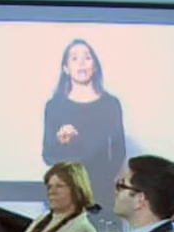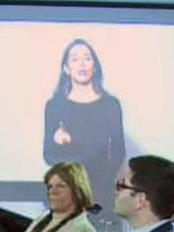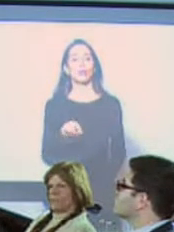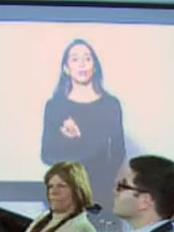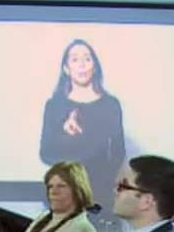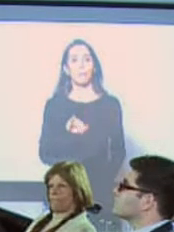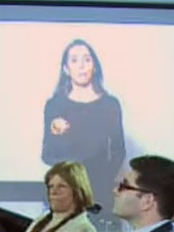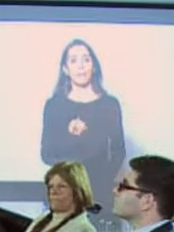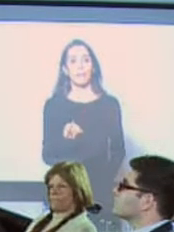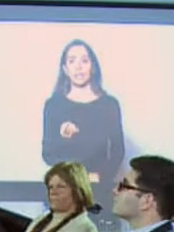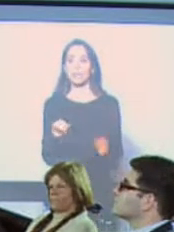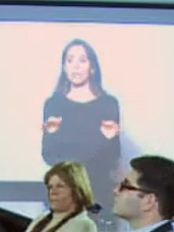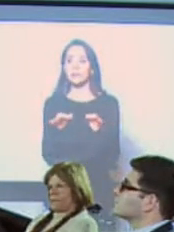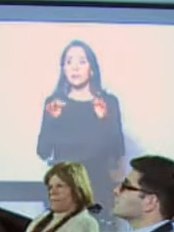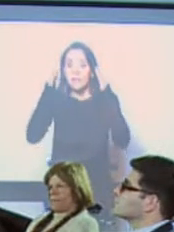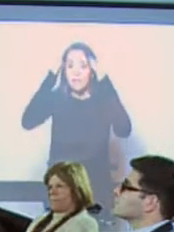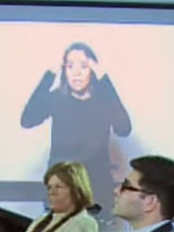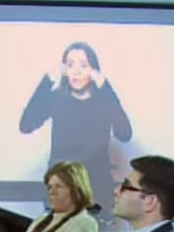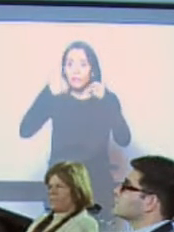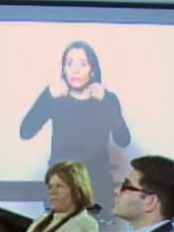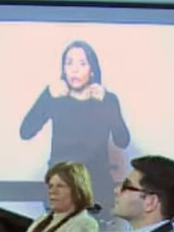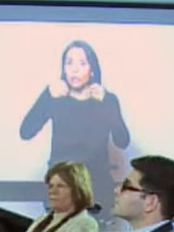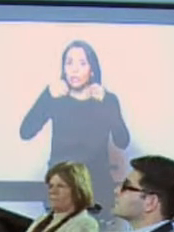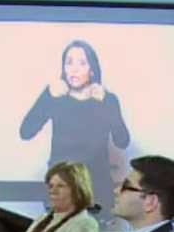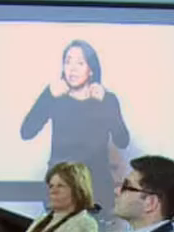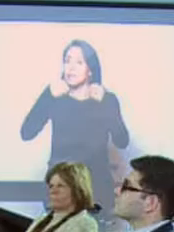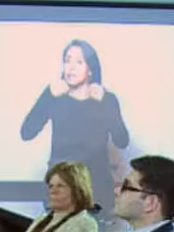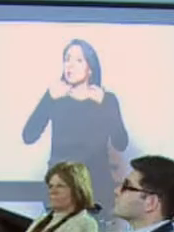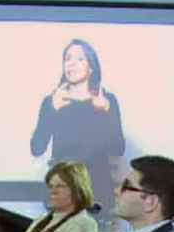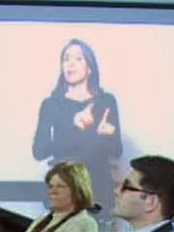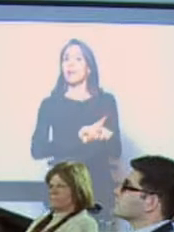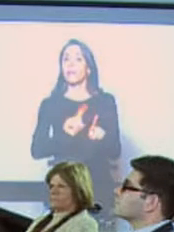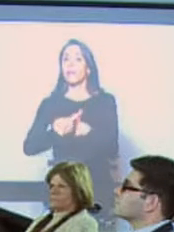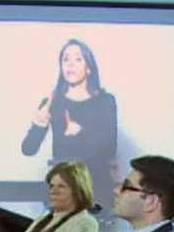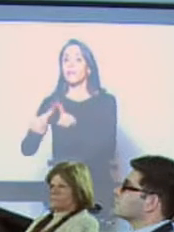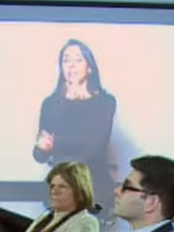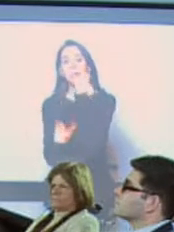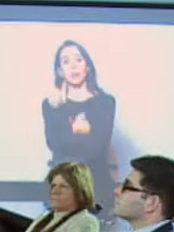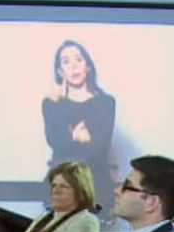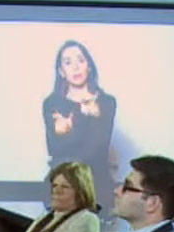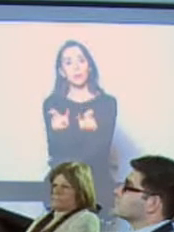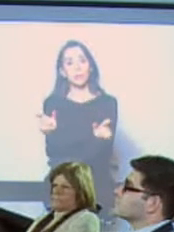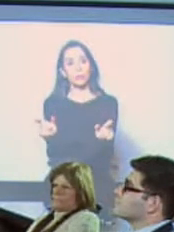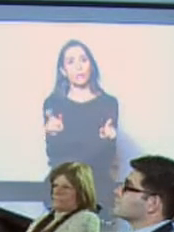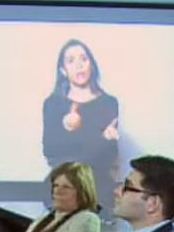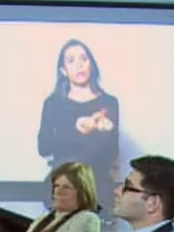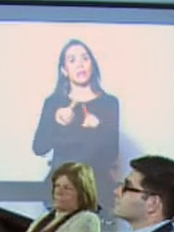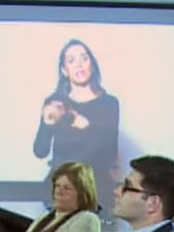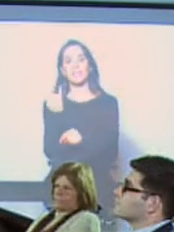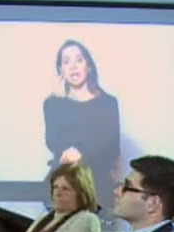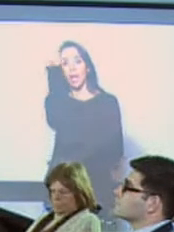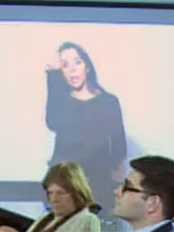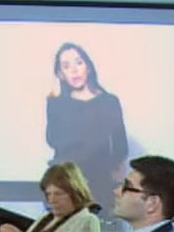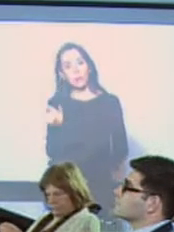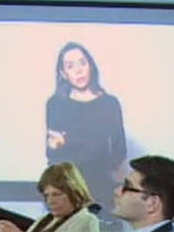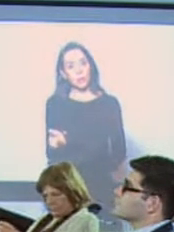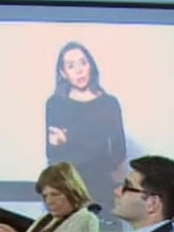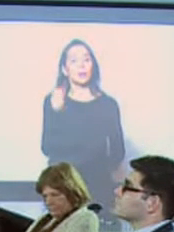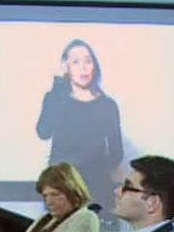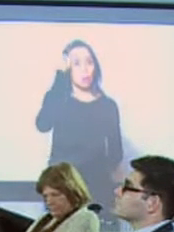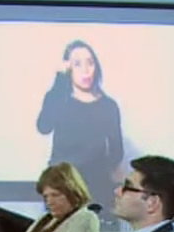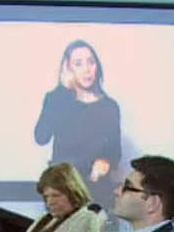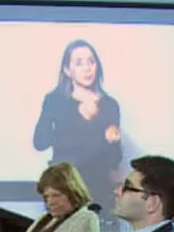inclusión es un enfoque que responde positivamente a la diversidad de las personas y a las diferencias individuales, entendiendo